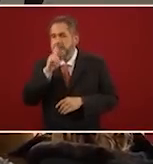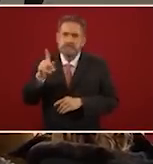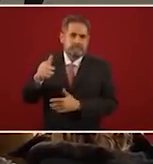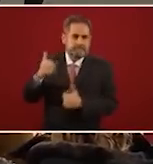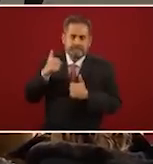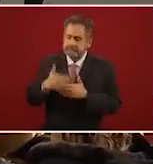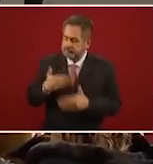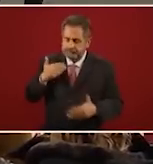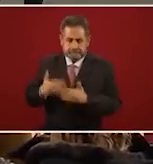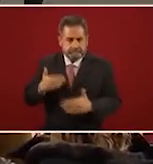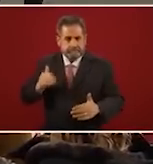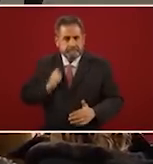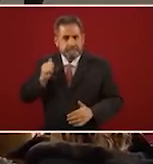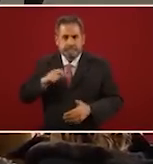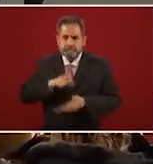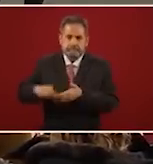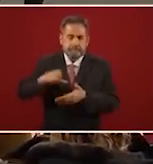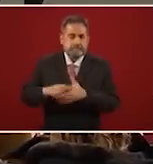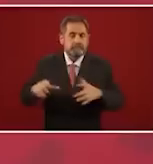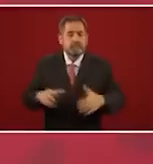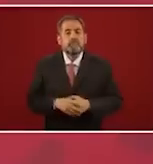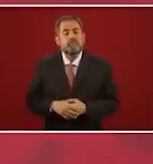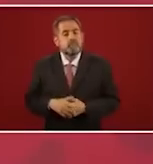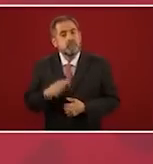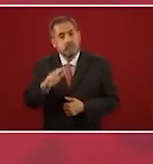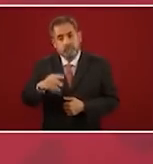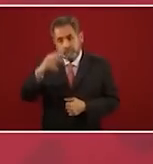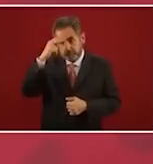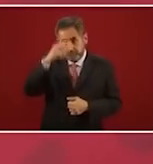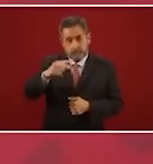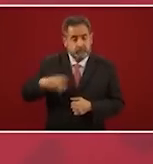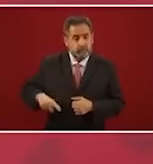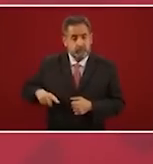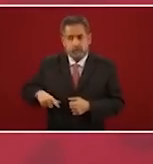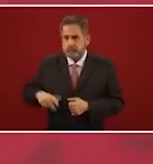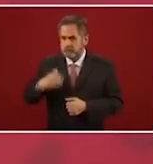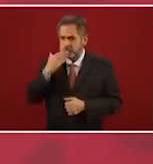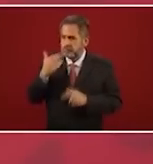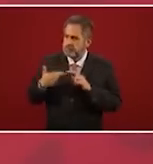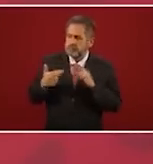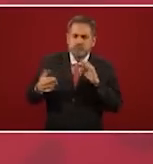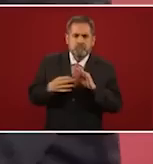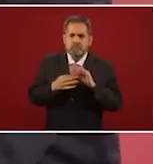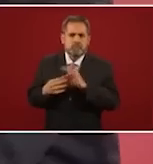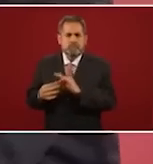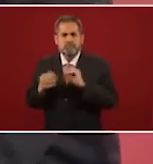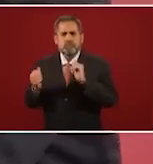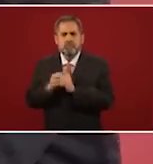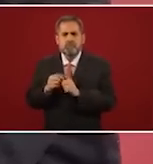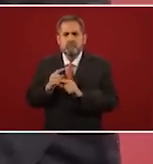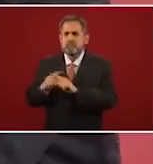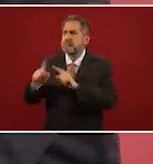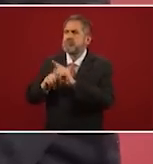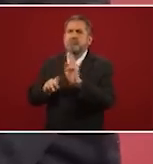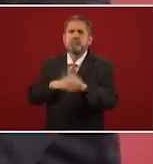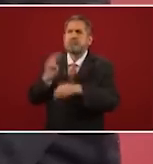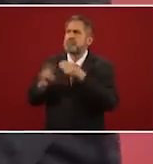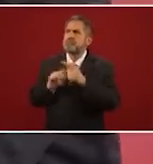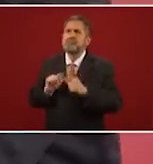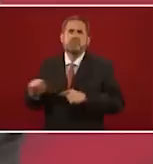eso. México tiene muy buenas relaciones, el gobierno actual, con todos los gobiernos del